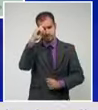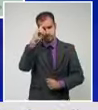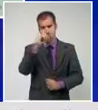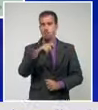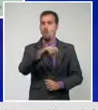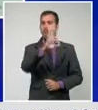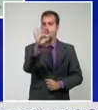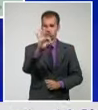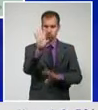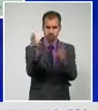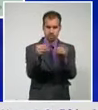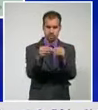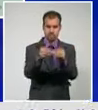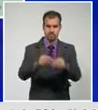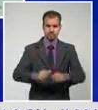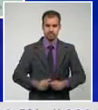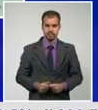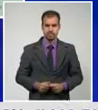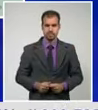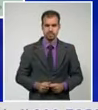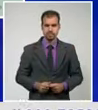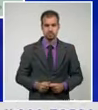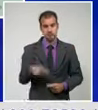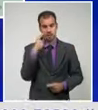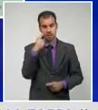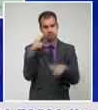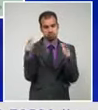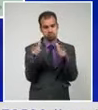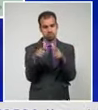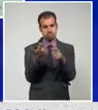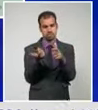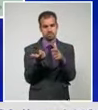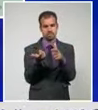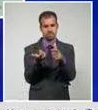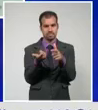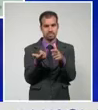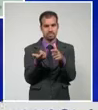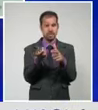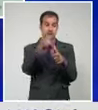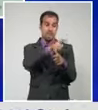ayer. Disminuyó significativamente, 34 menos.